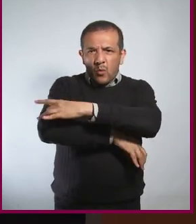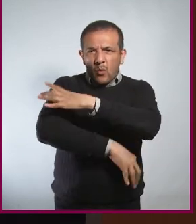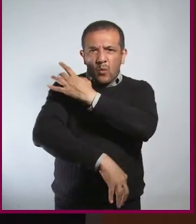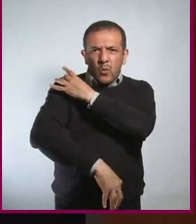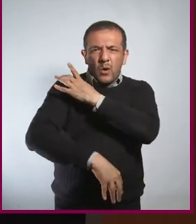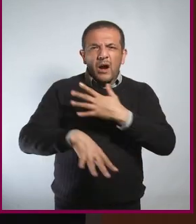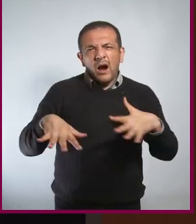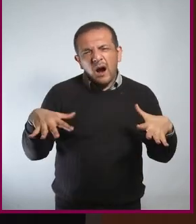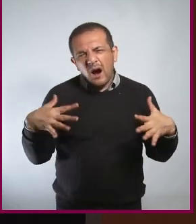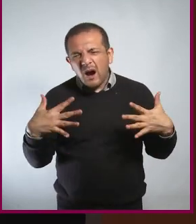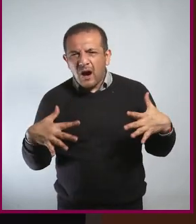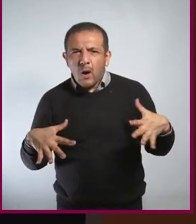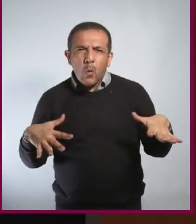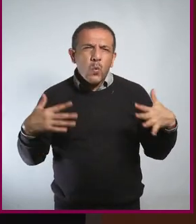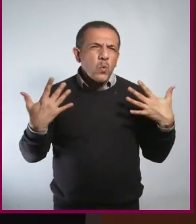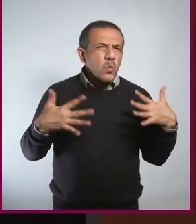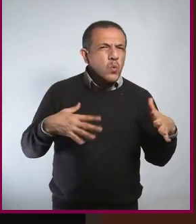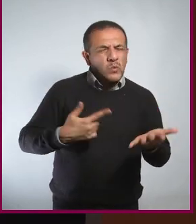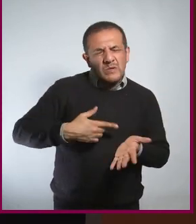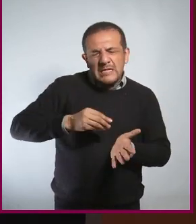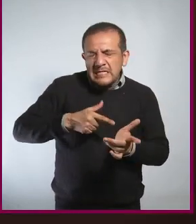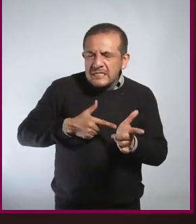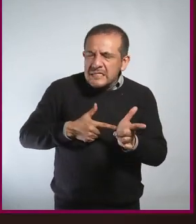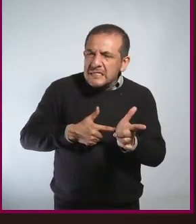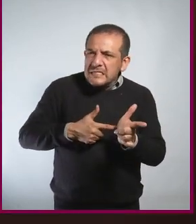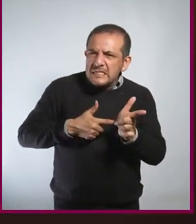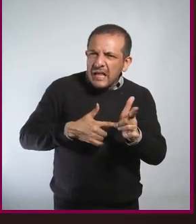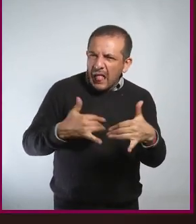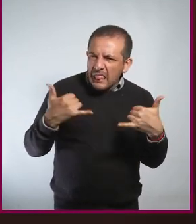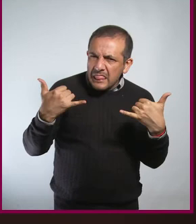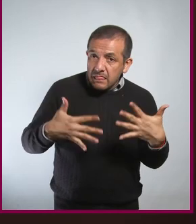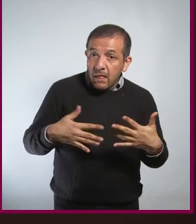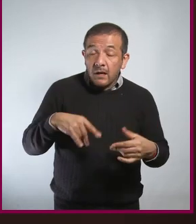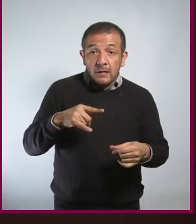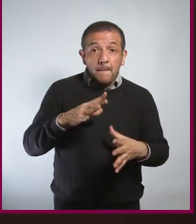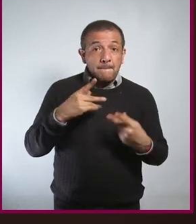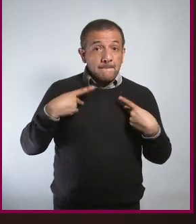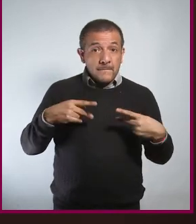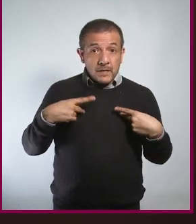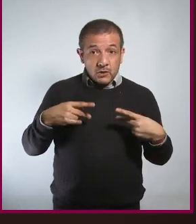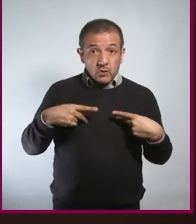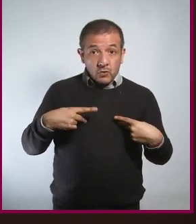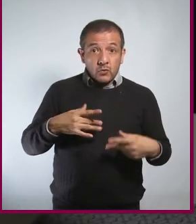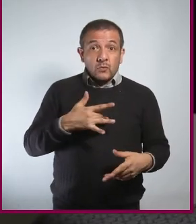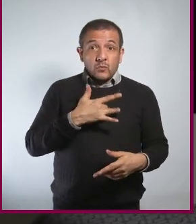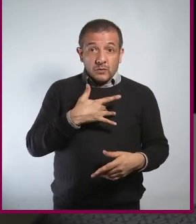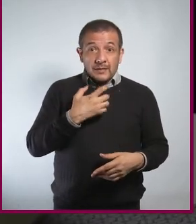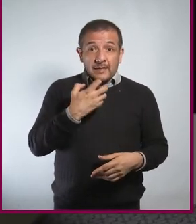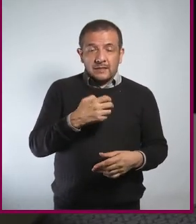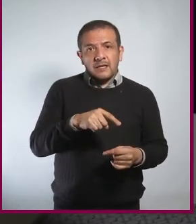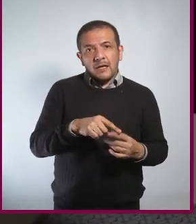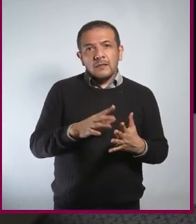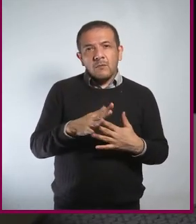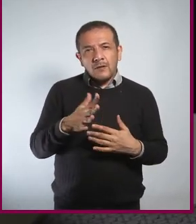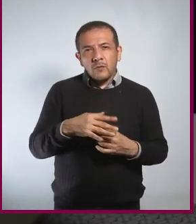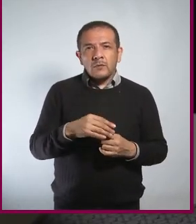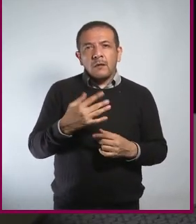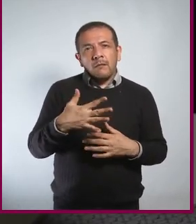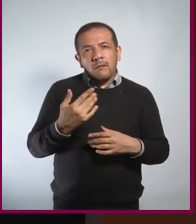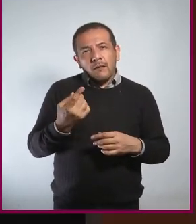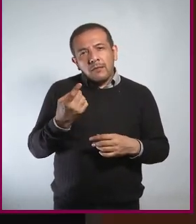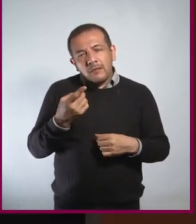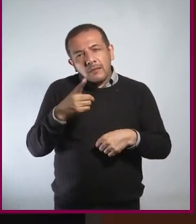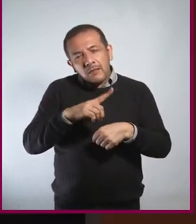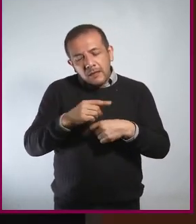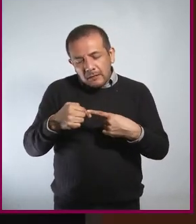coyunturas que es muy intenso y persistente. En la gran mayoría de personas, afortunadamente, esto dura nada más unos cuantos